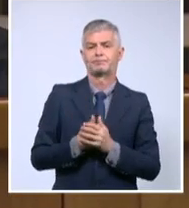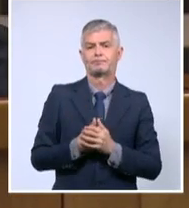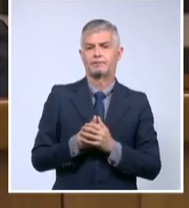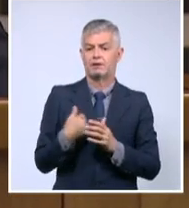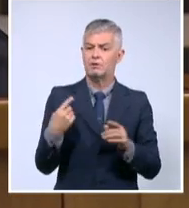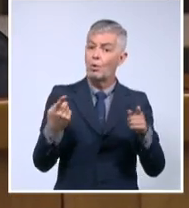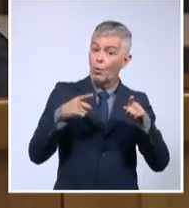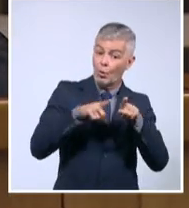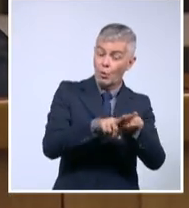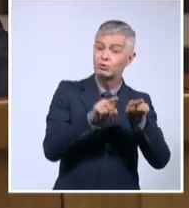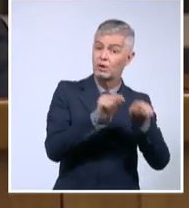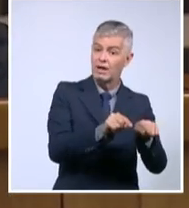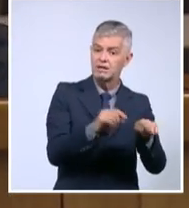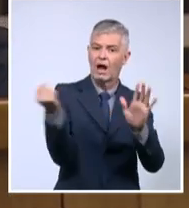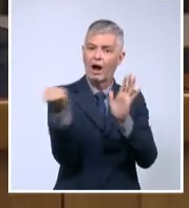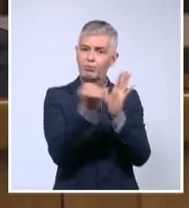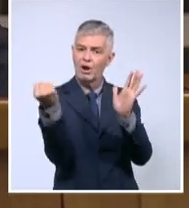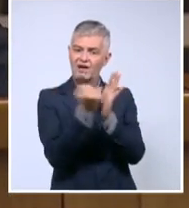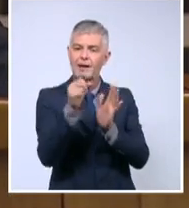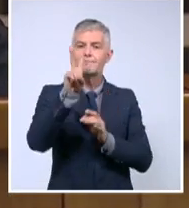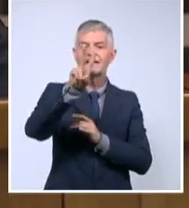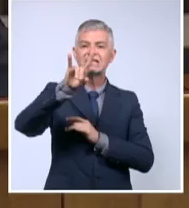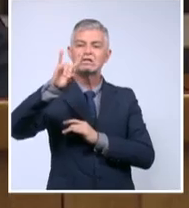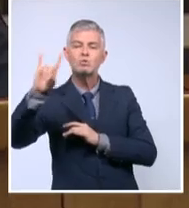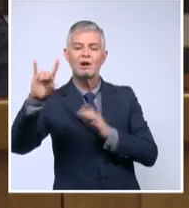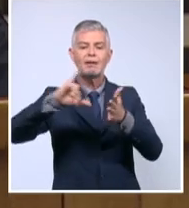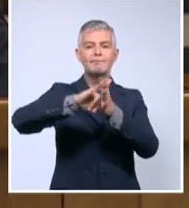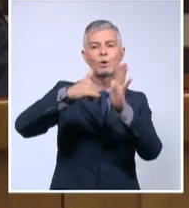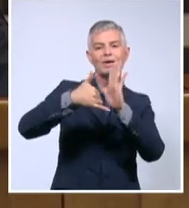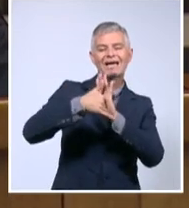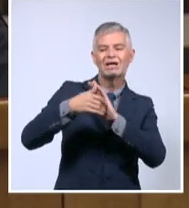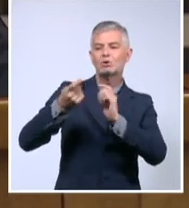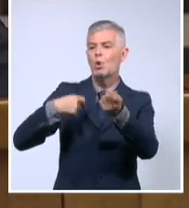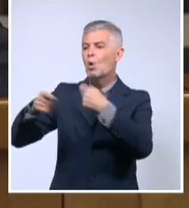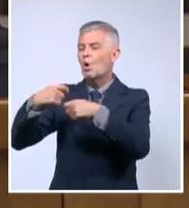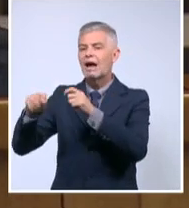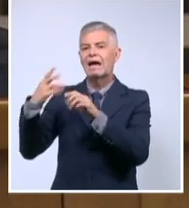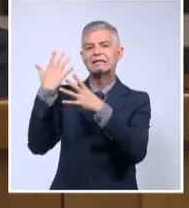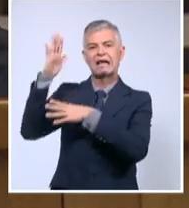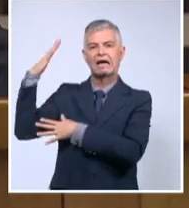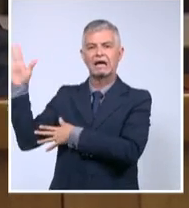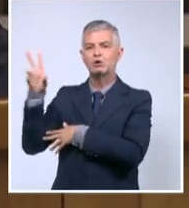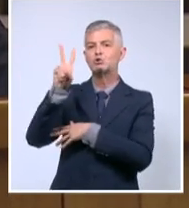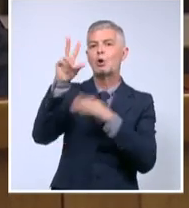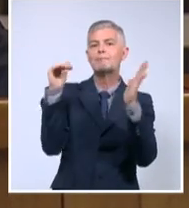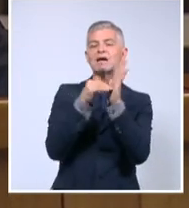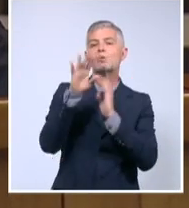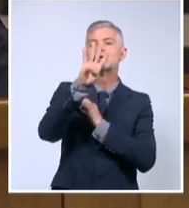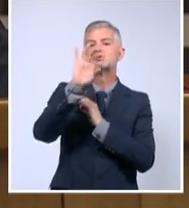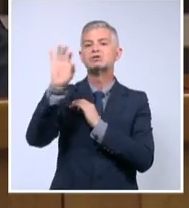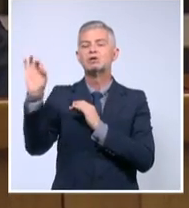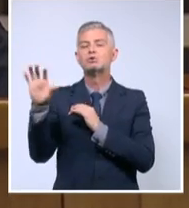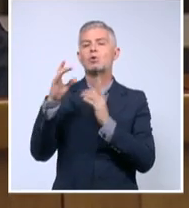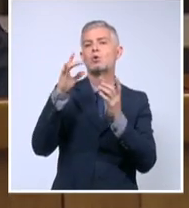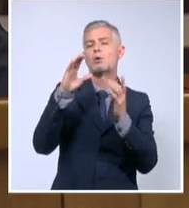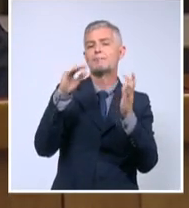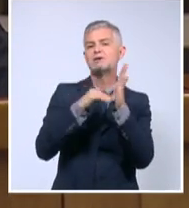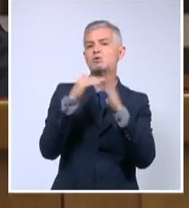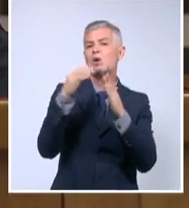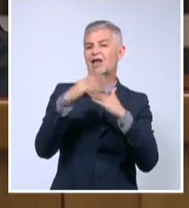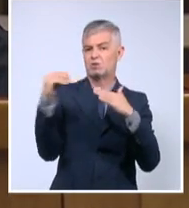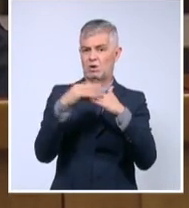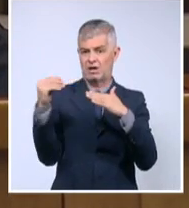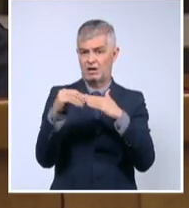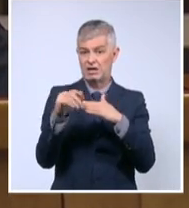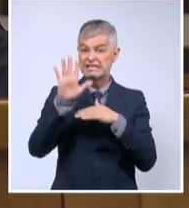Simultáneamente, se aprobaron 29 proyectos de inversión extranjera por 2.455 millones de dólares, 5 de ellos en la